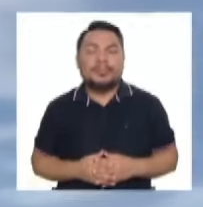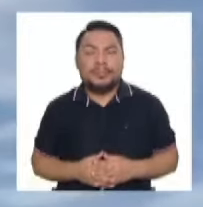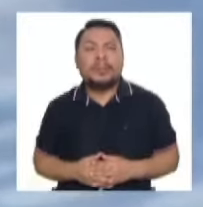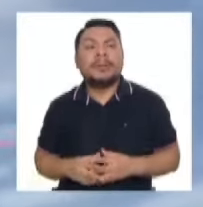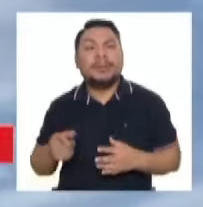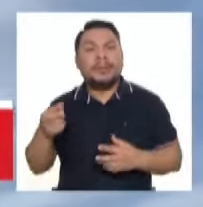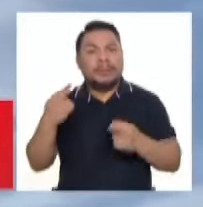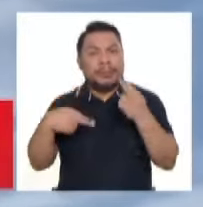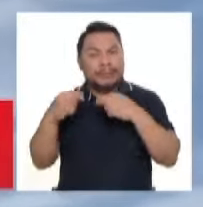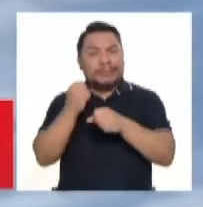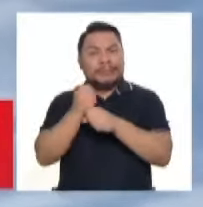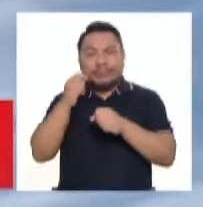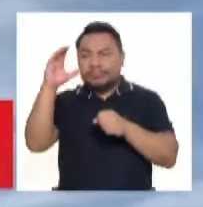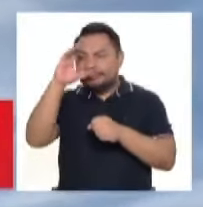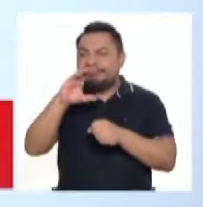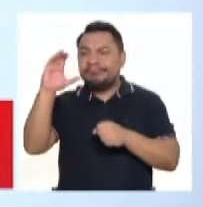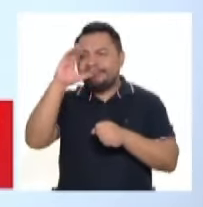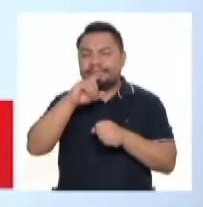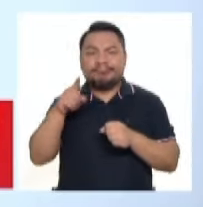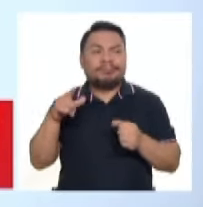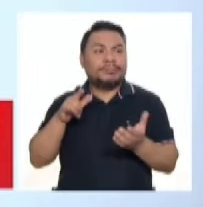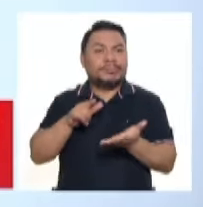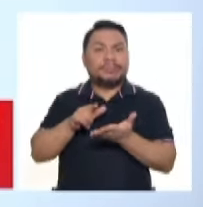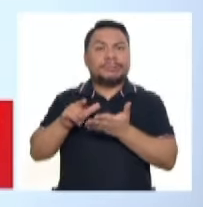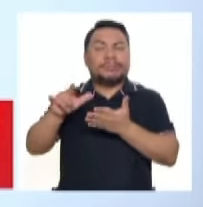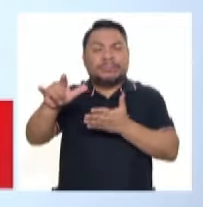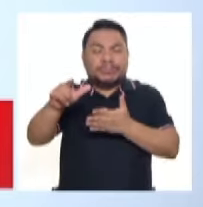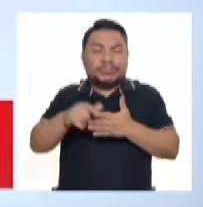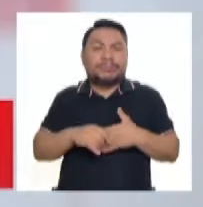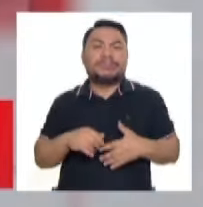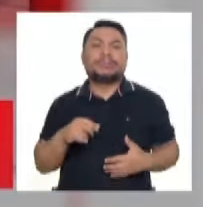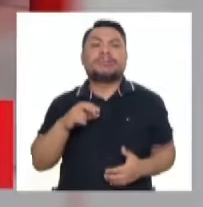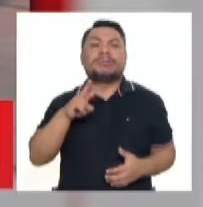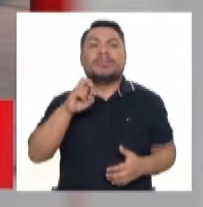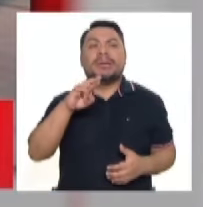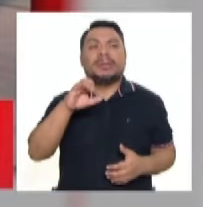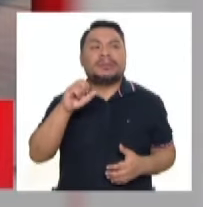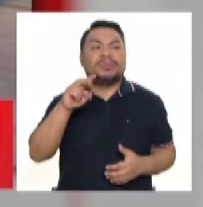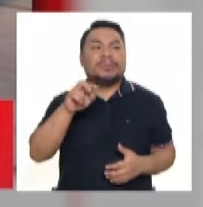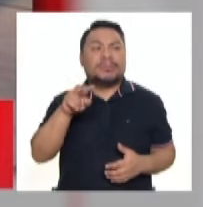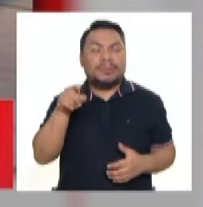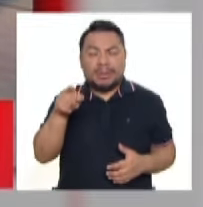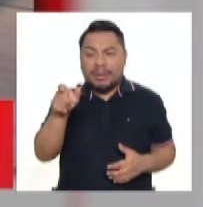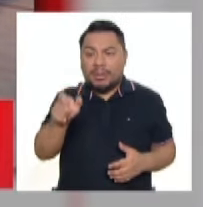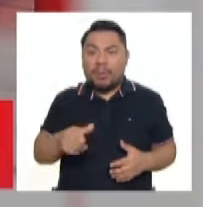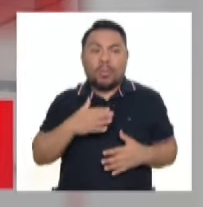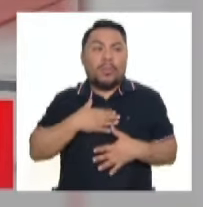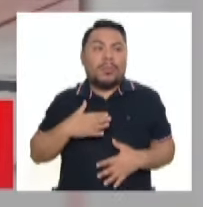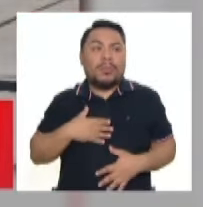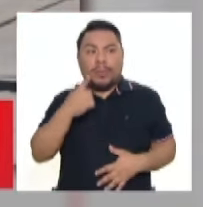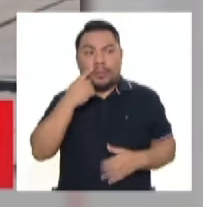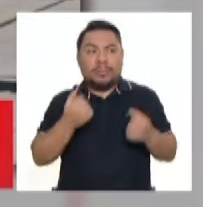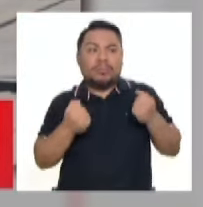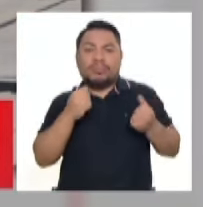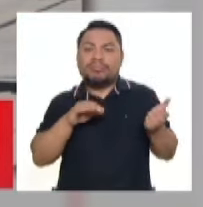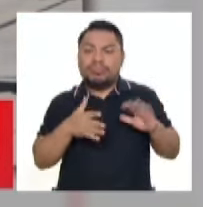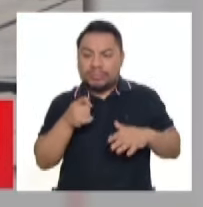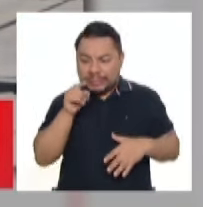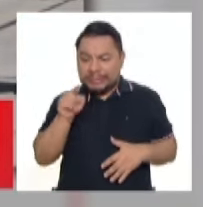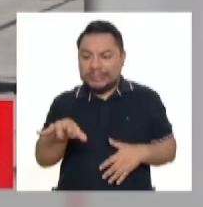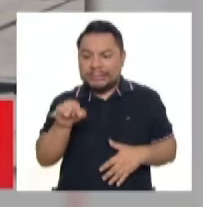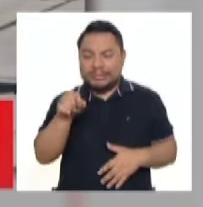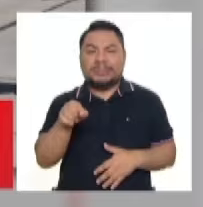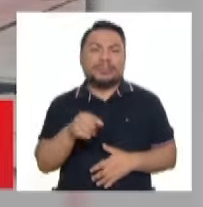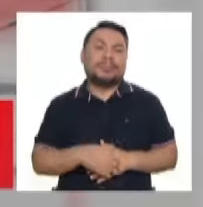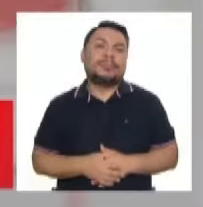Tras retomar las labores de búsqueda de la aeronave Mirage 2000P, se logró hallar el cuerpo del piloto, el mayor FAB Ramiro